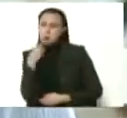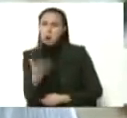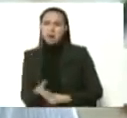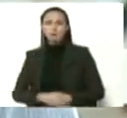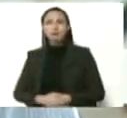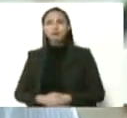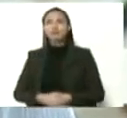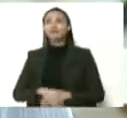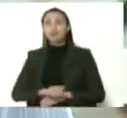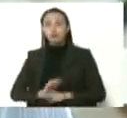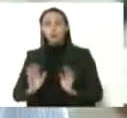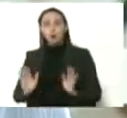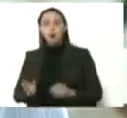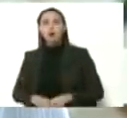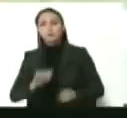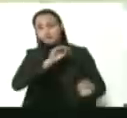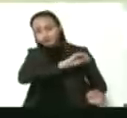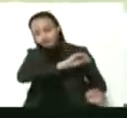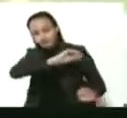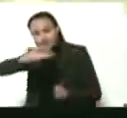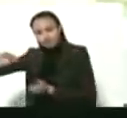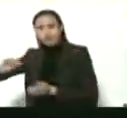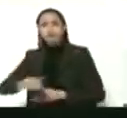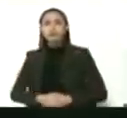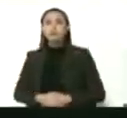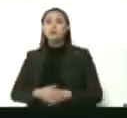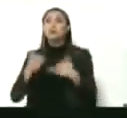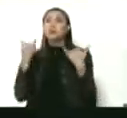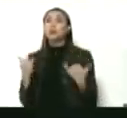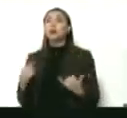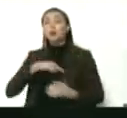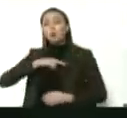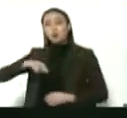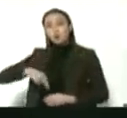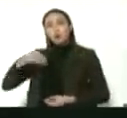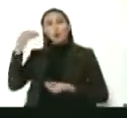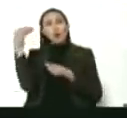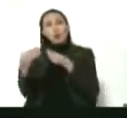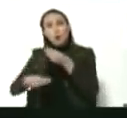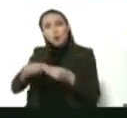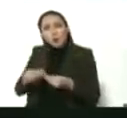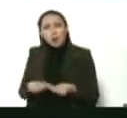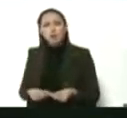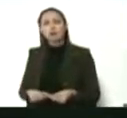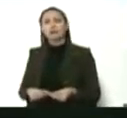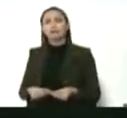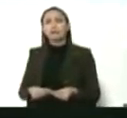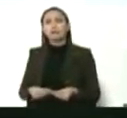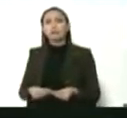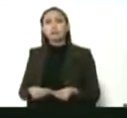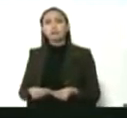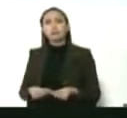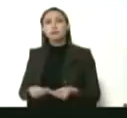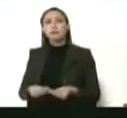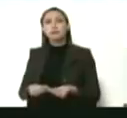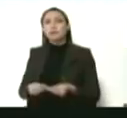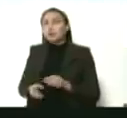Bueno, volviendo al tema. Hemos ralentizado, hemos